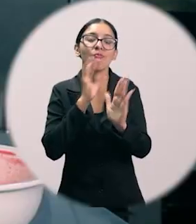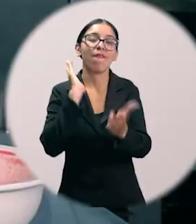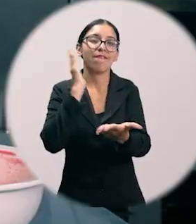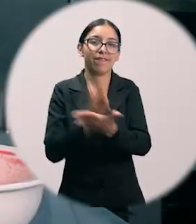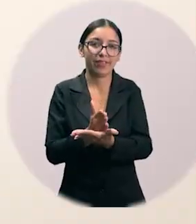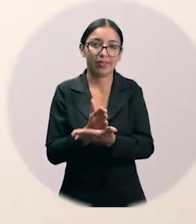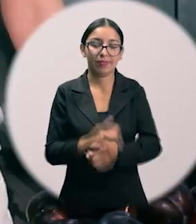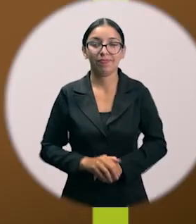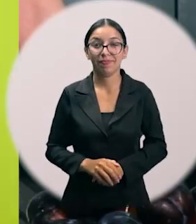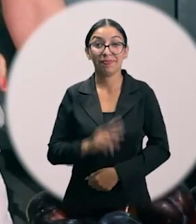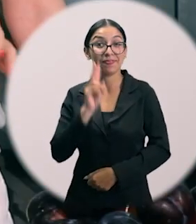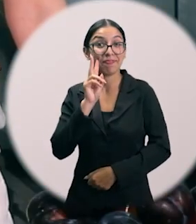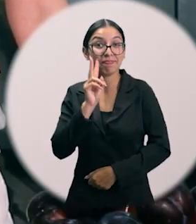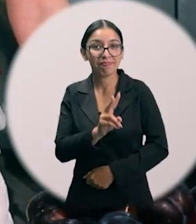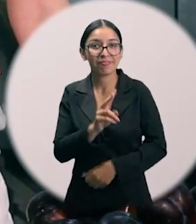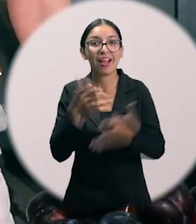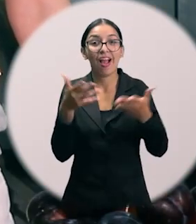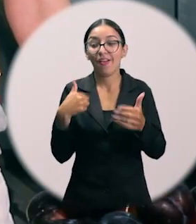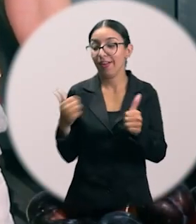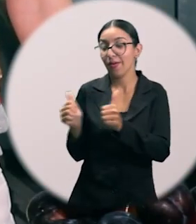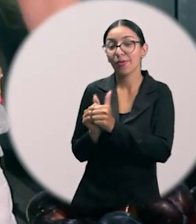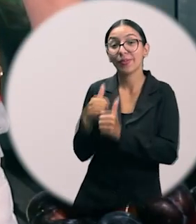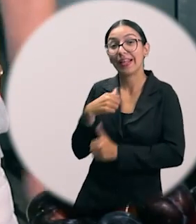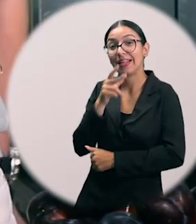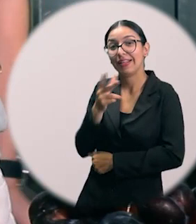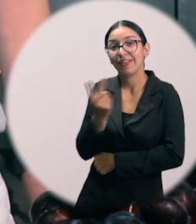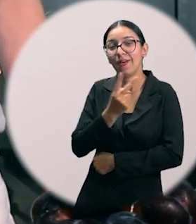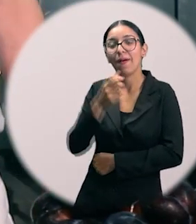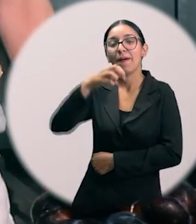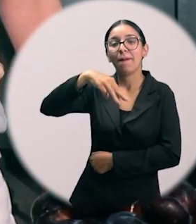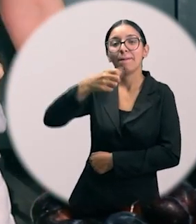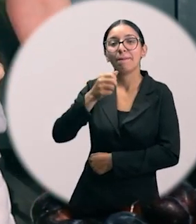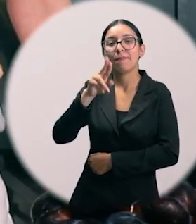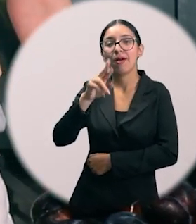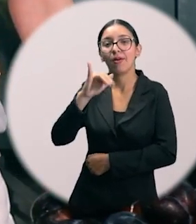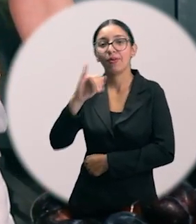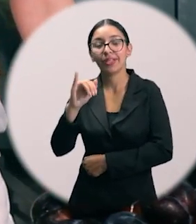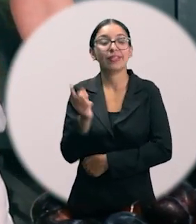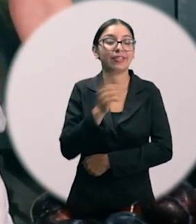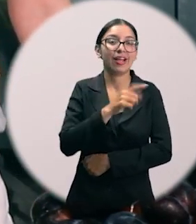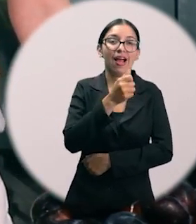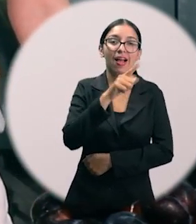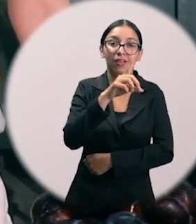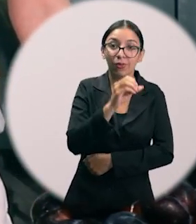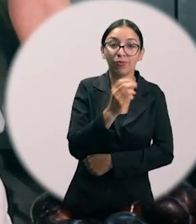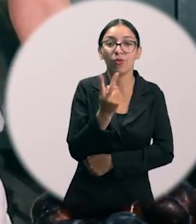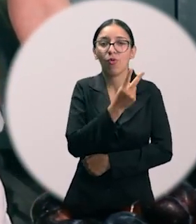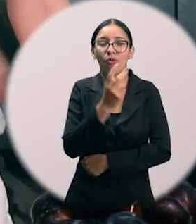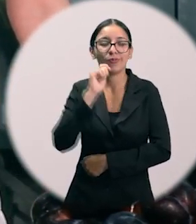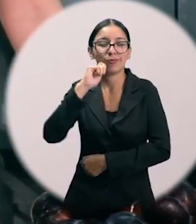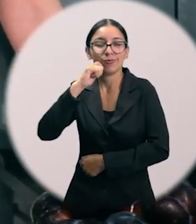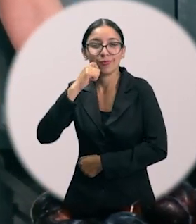para presentar. Y aquí para terminar estoy con Mauri y con Alu, los más churros de este país, para que prueben un